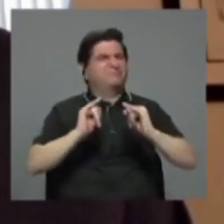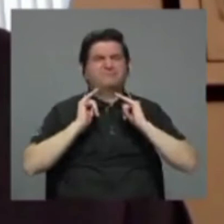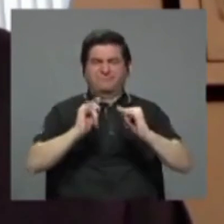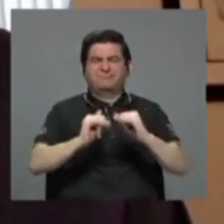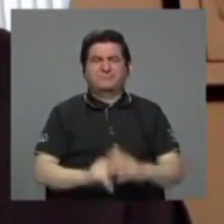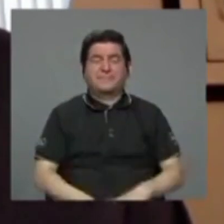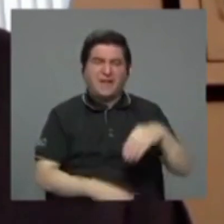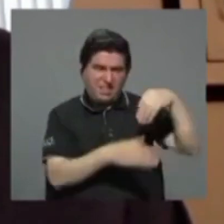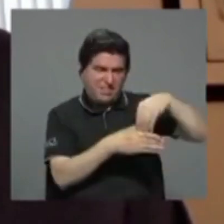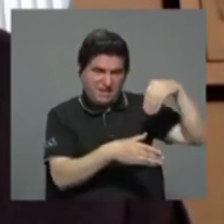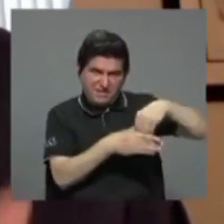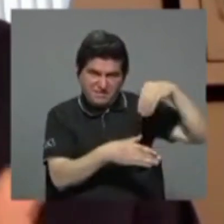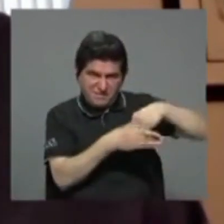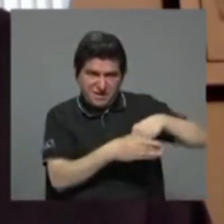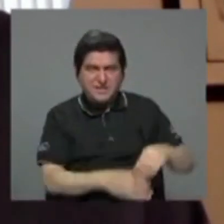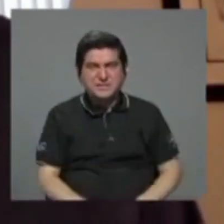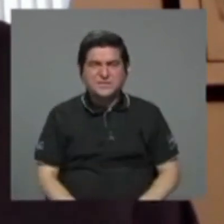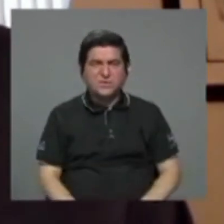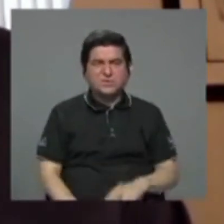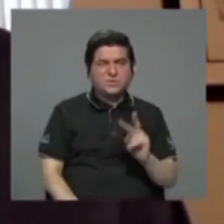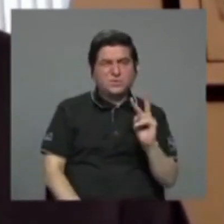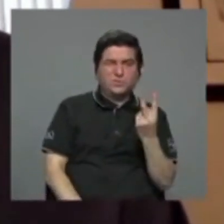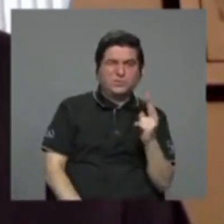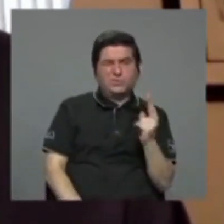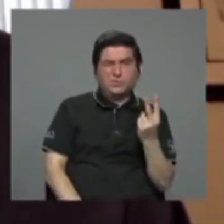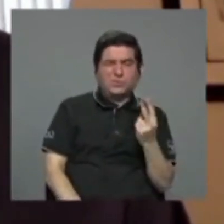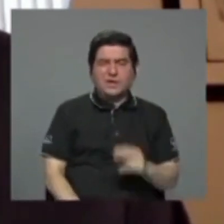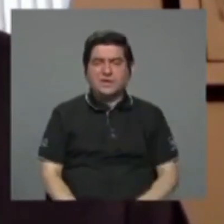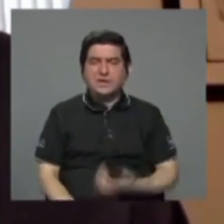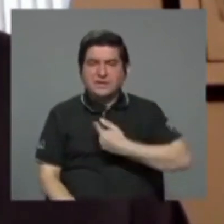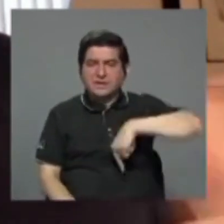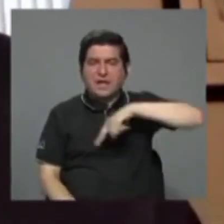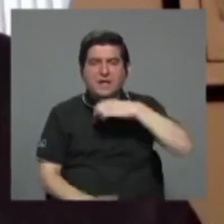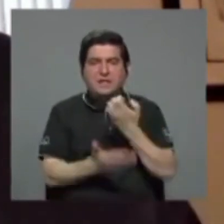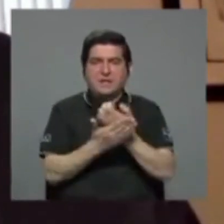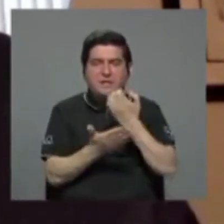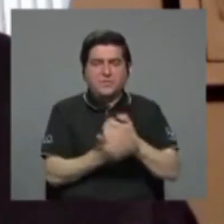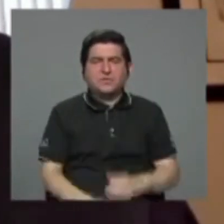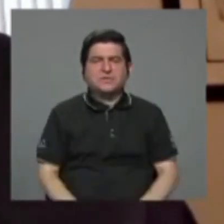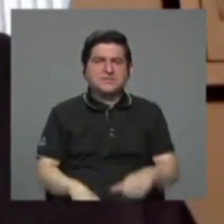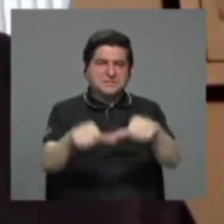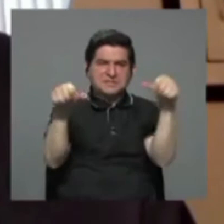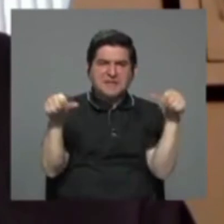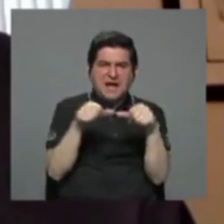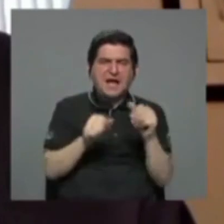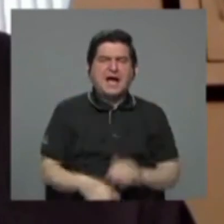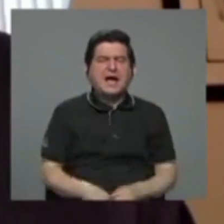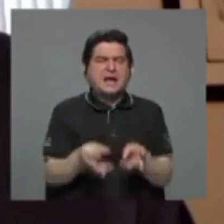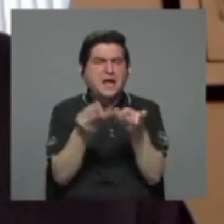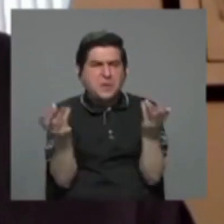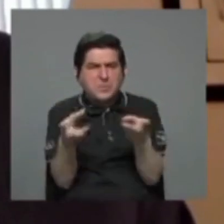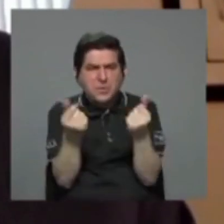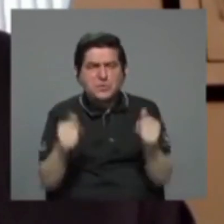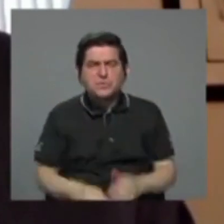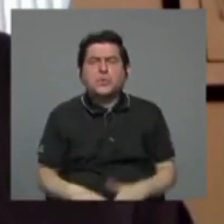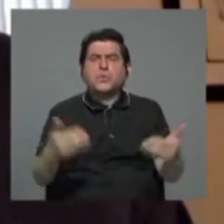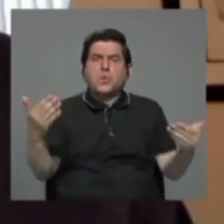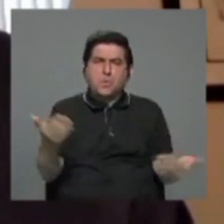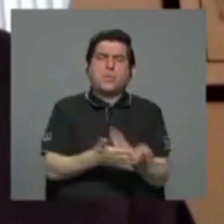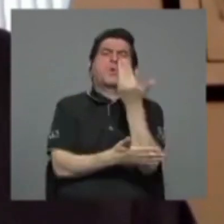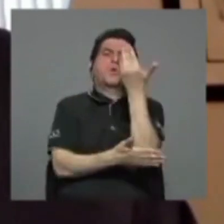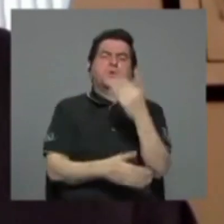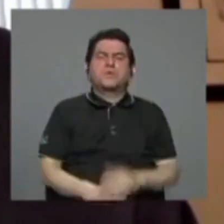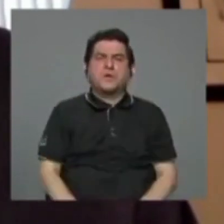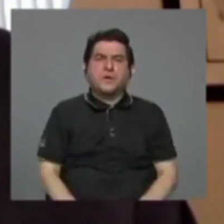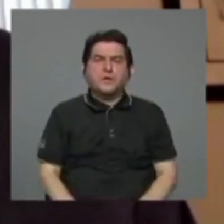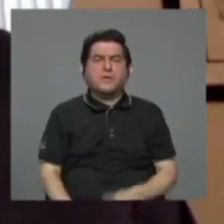el ingreso, la dualidad también en nuestra economía, con un sector sumamente productivo, moderno,